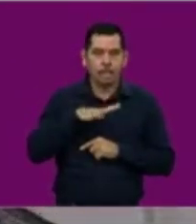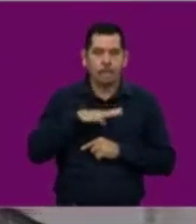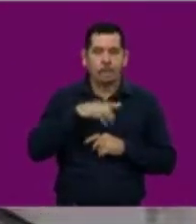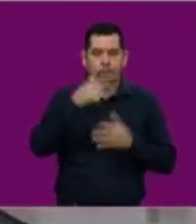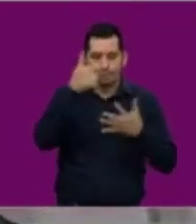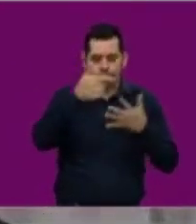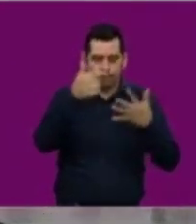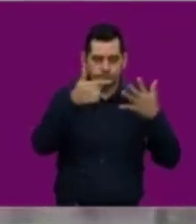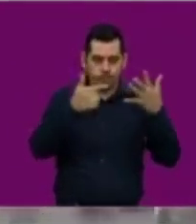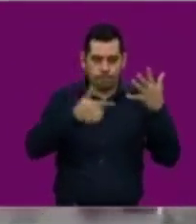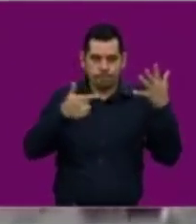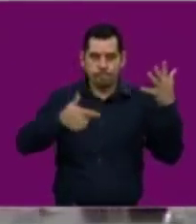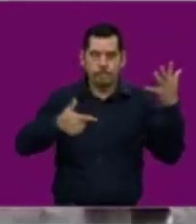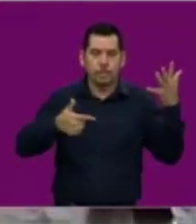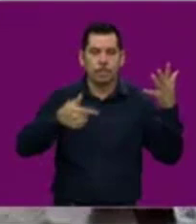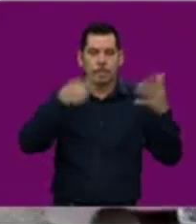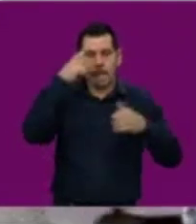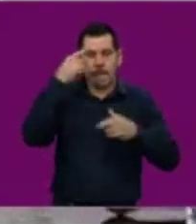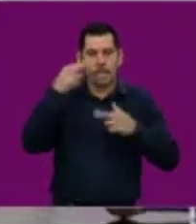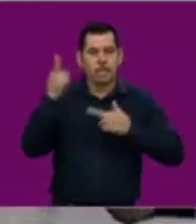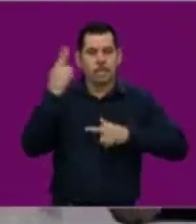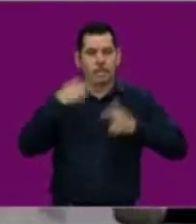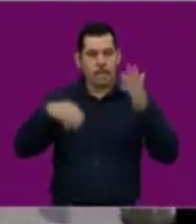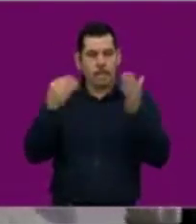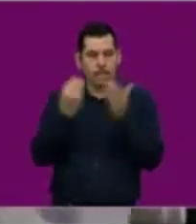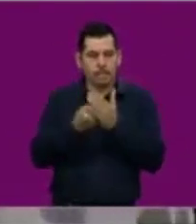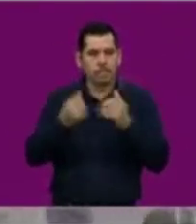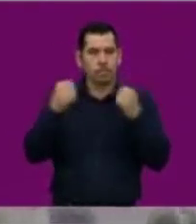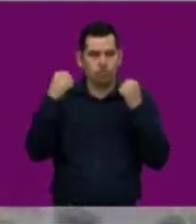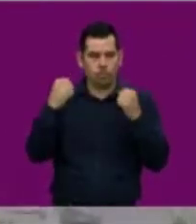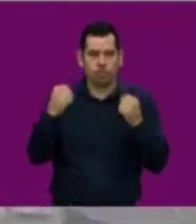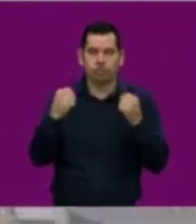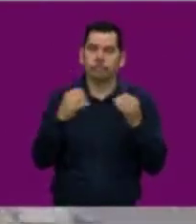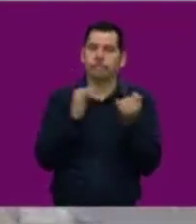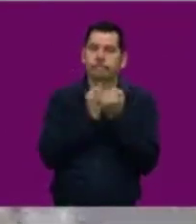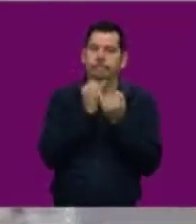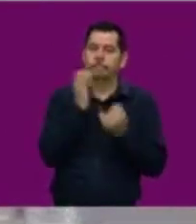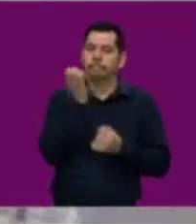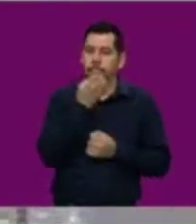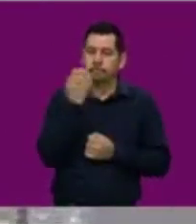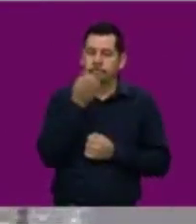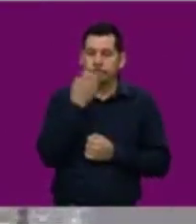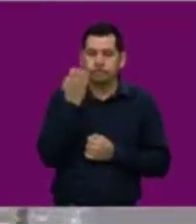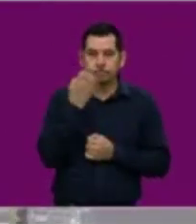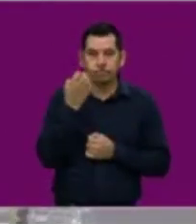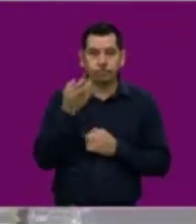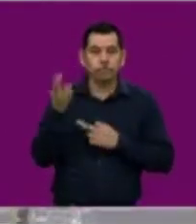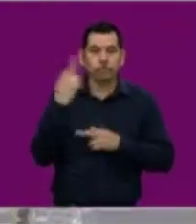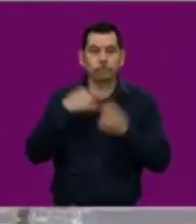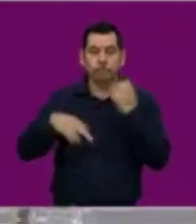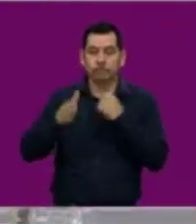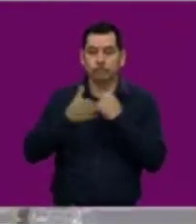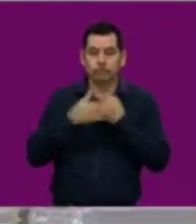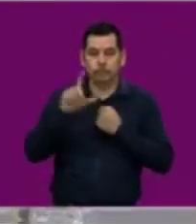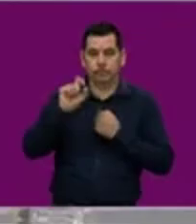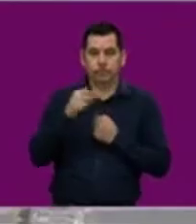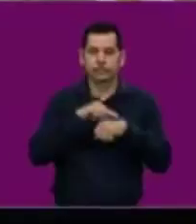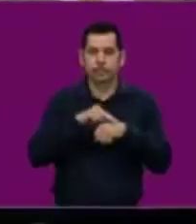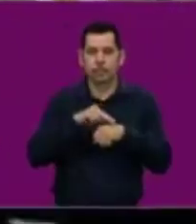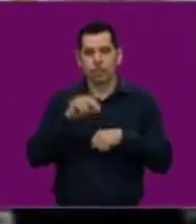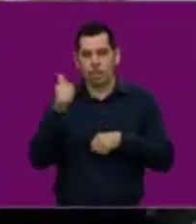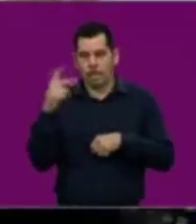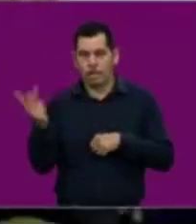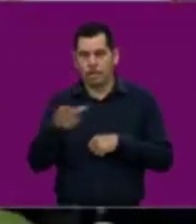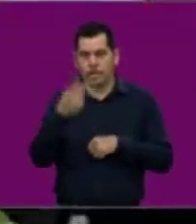para el regreso a clases y las escuelas que van a regresar el 22 de junio